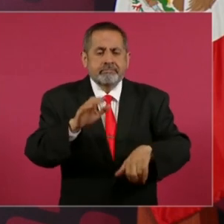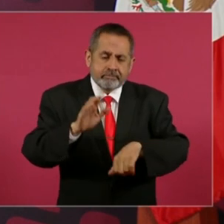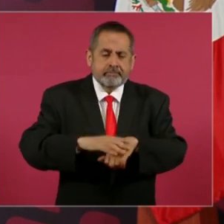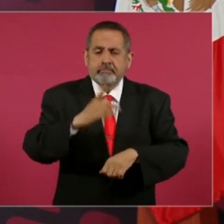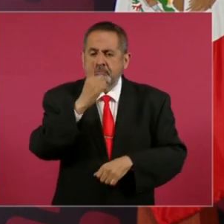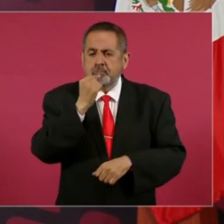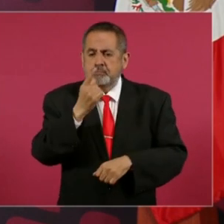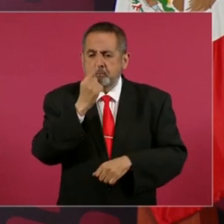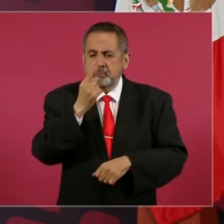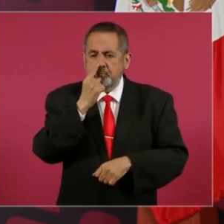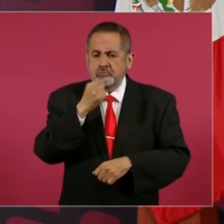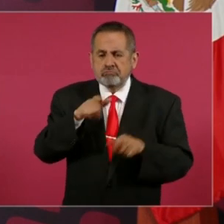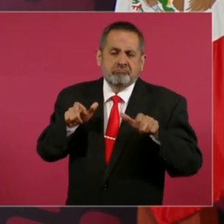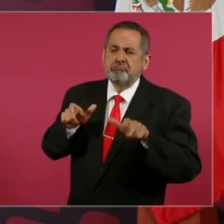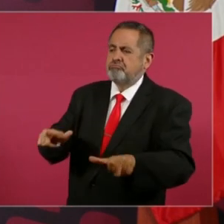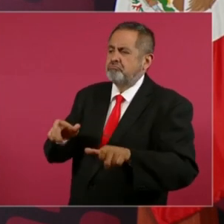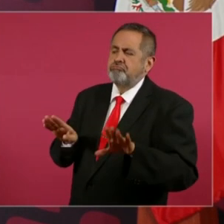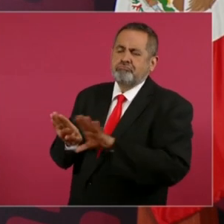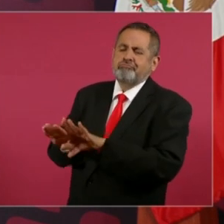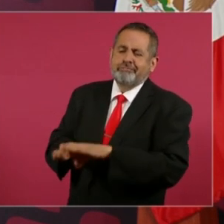policías